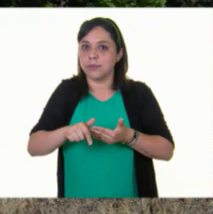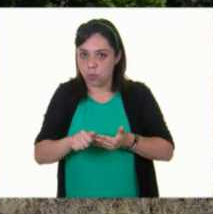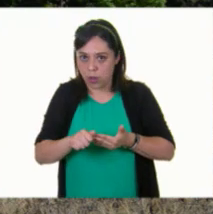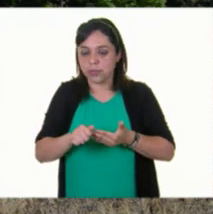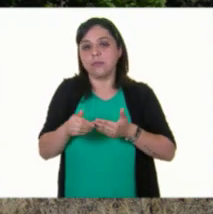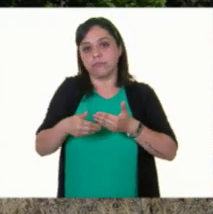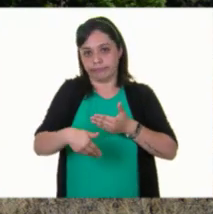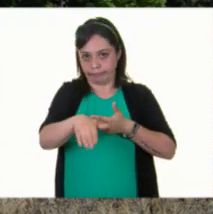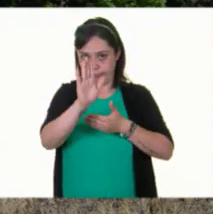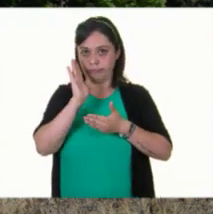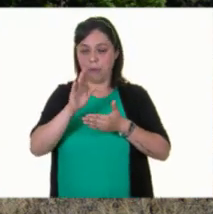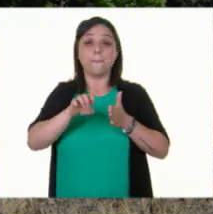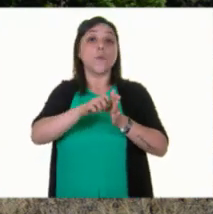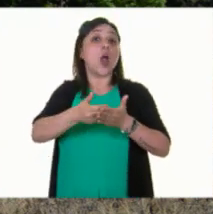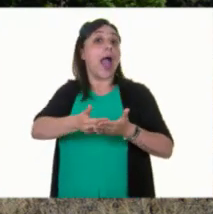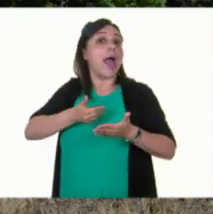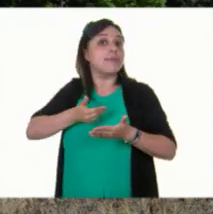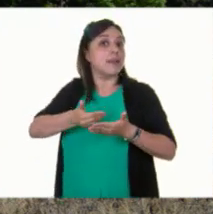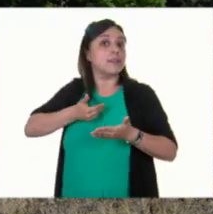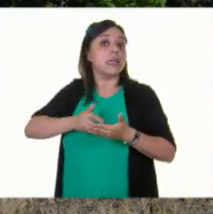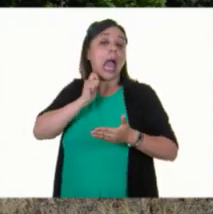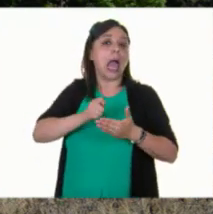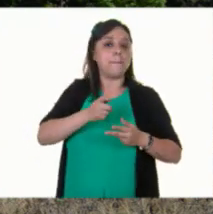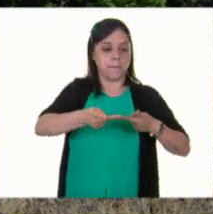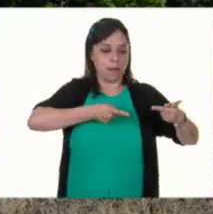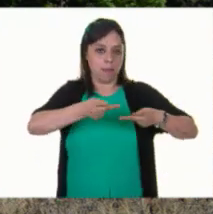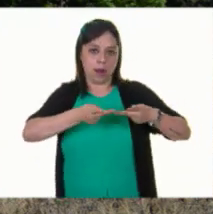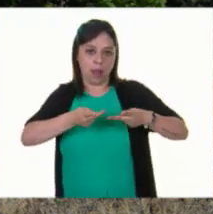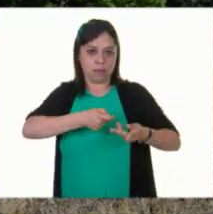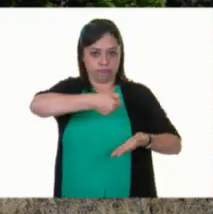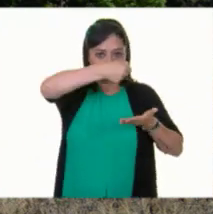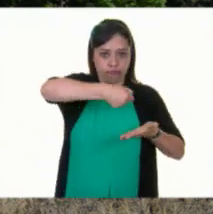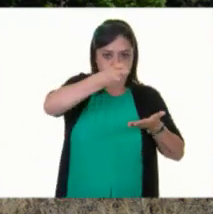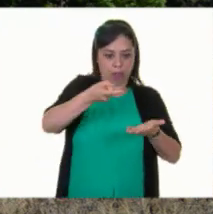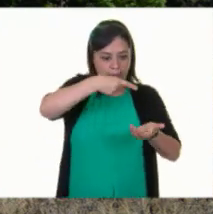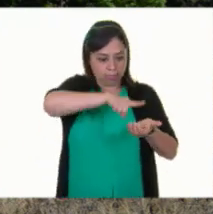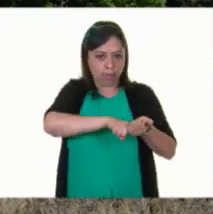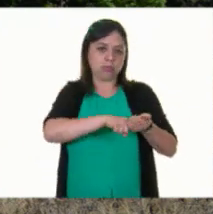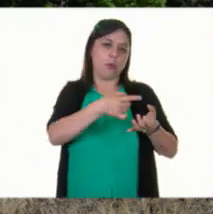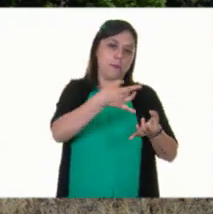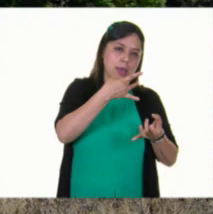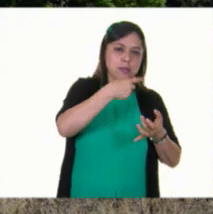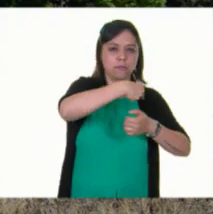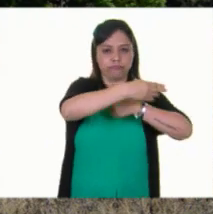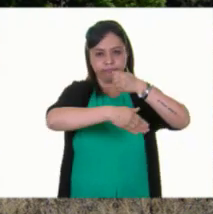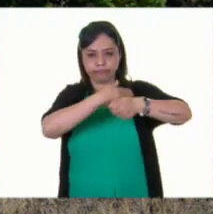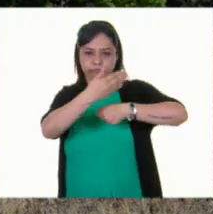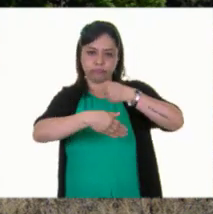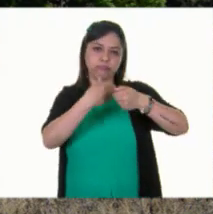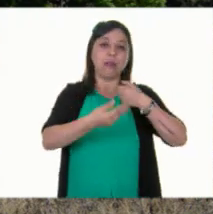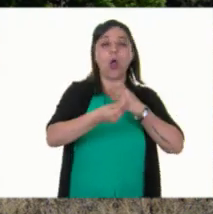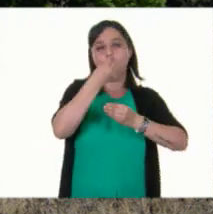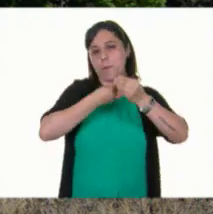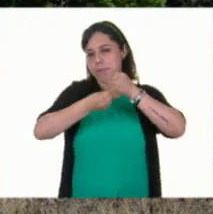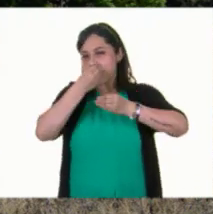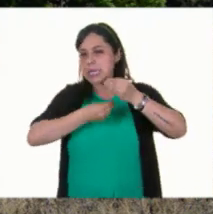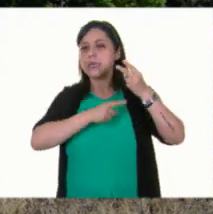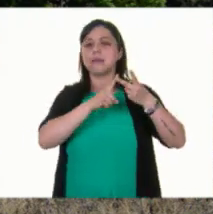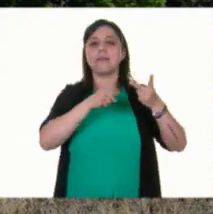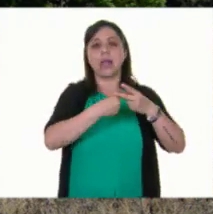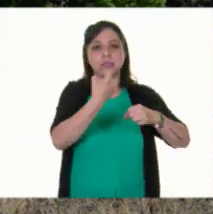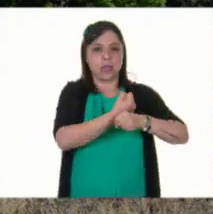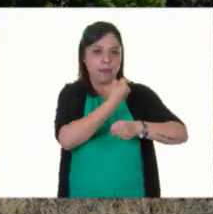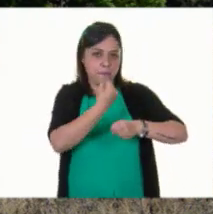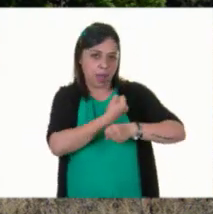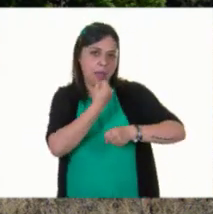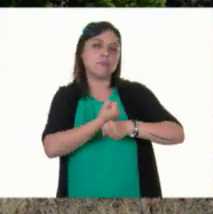ejemplo, antes, tener a la mano un botiquín de primeros auxilios, comida y agua de emergencia, abre batas, zapatos